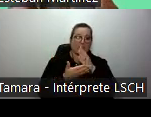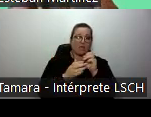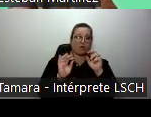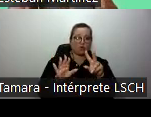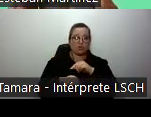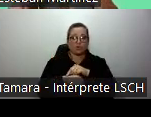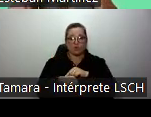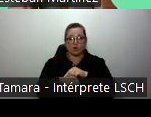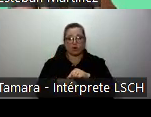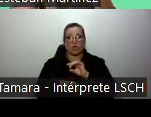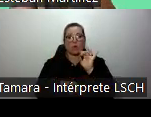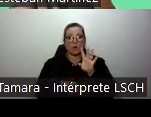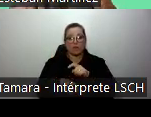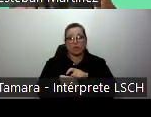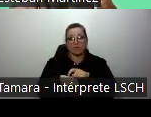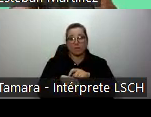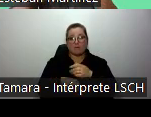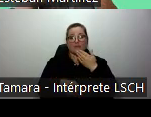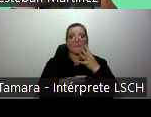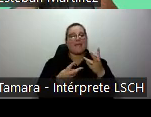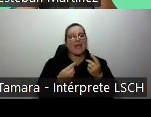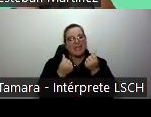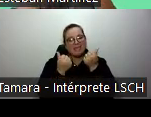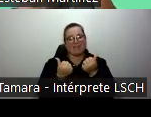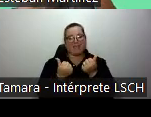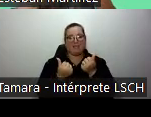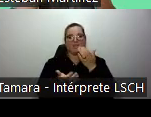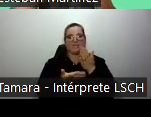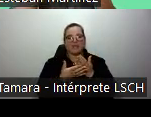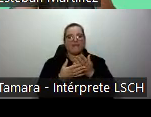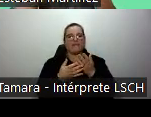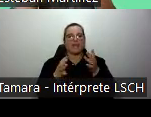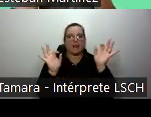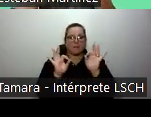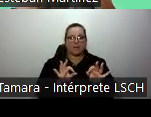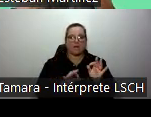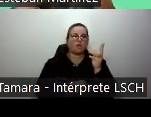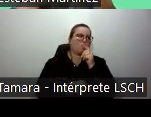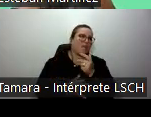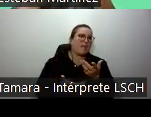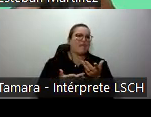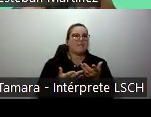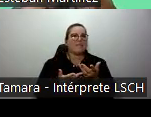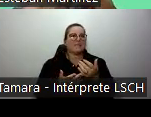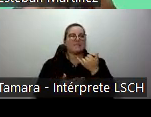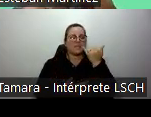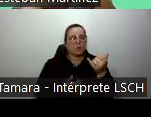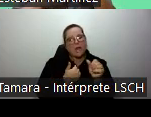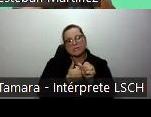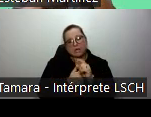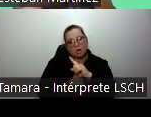no es solamente la cantidad de tiempo sino que también en la calidad por eso es que recomiendan mucho no tener Eh no estar con el celular cerca